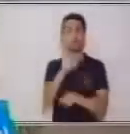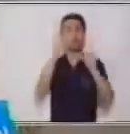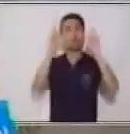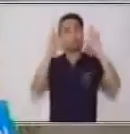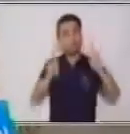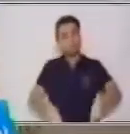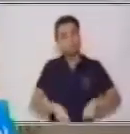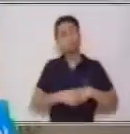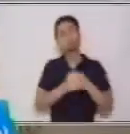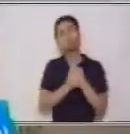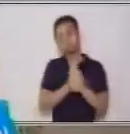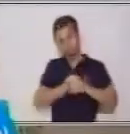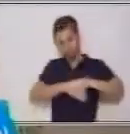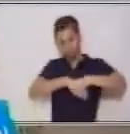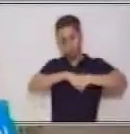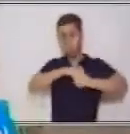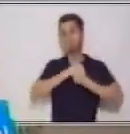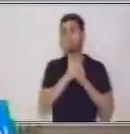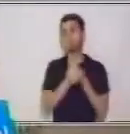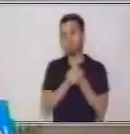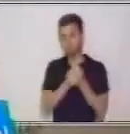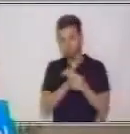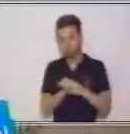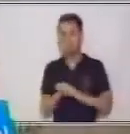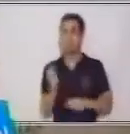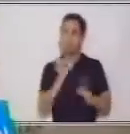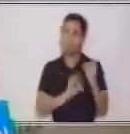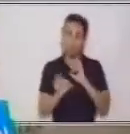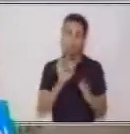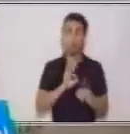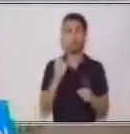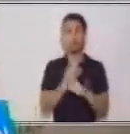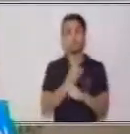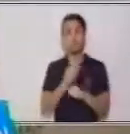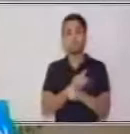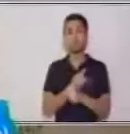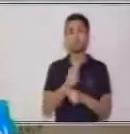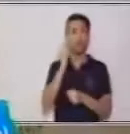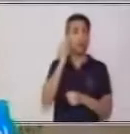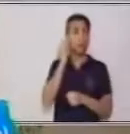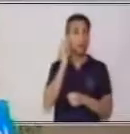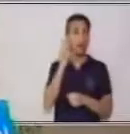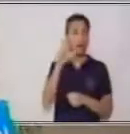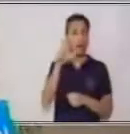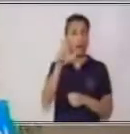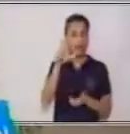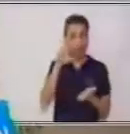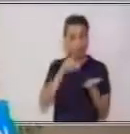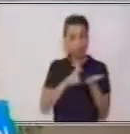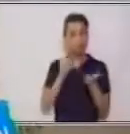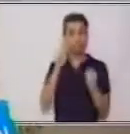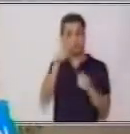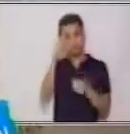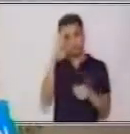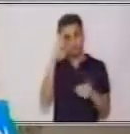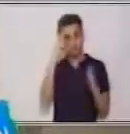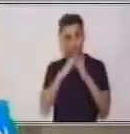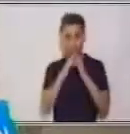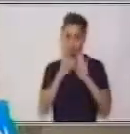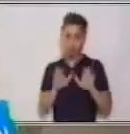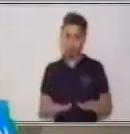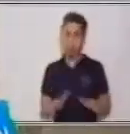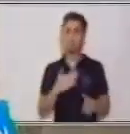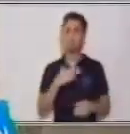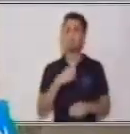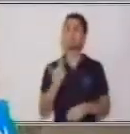puedas lavar tus manos con agua y con jabón o utilizar gel antibacterial. Y recuerda, quédate en casa.